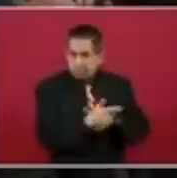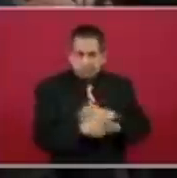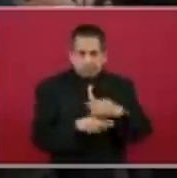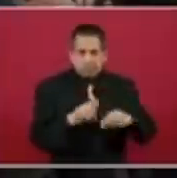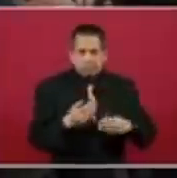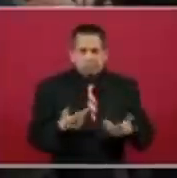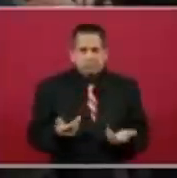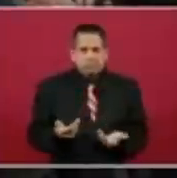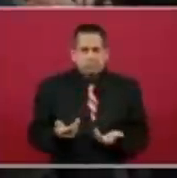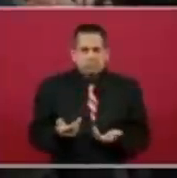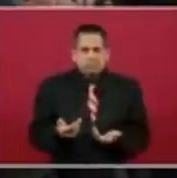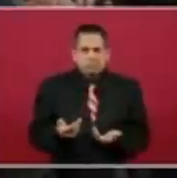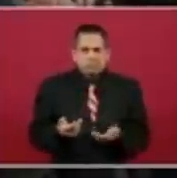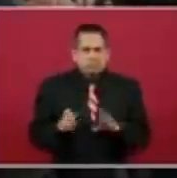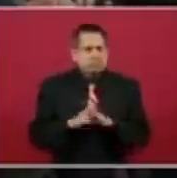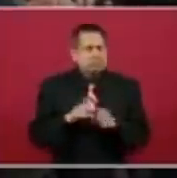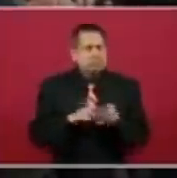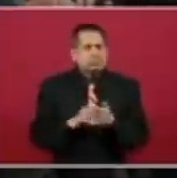En